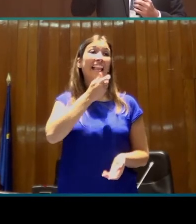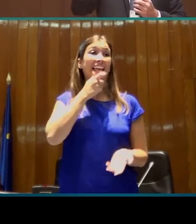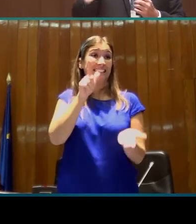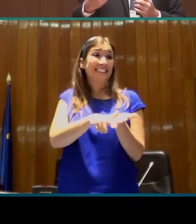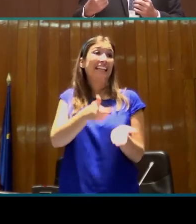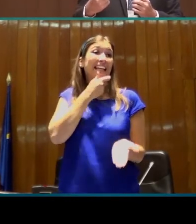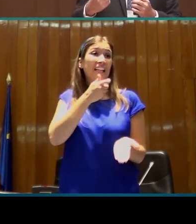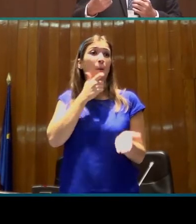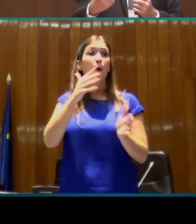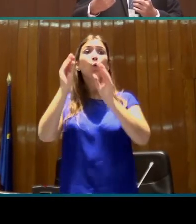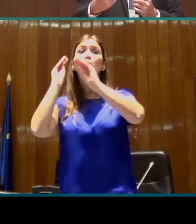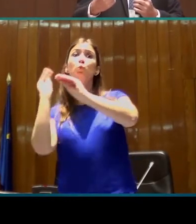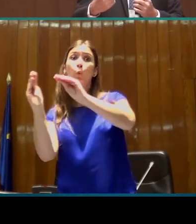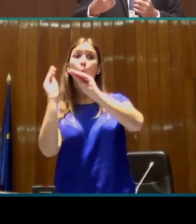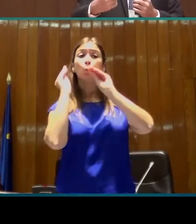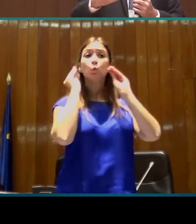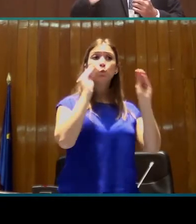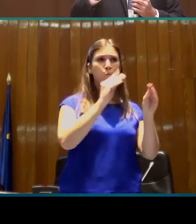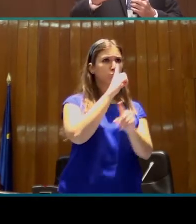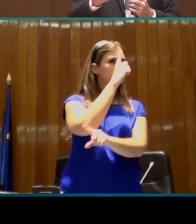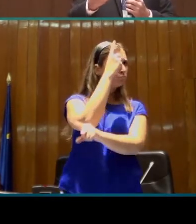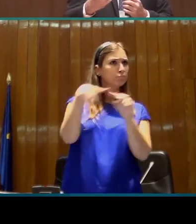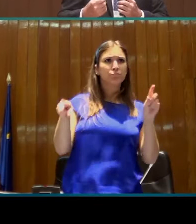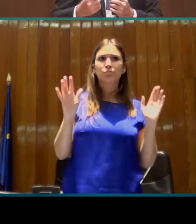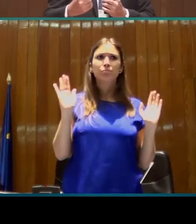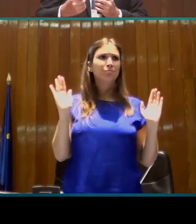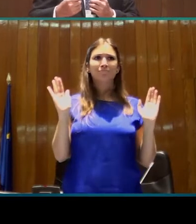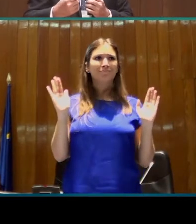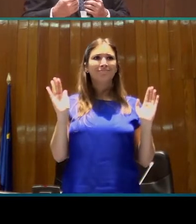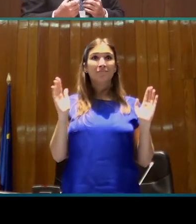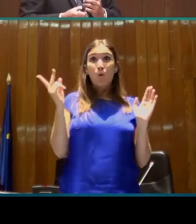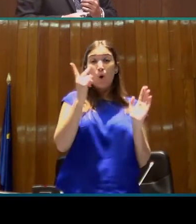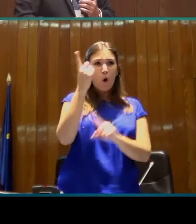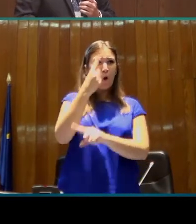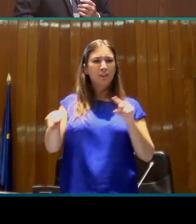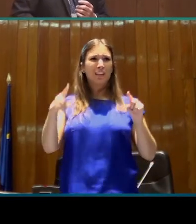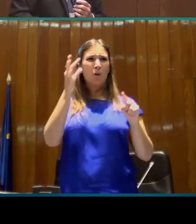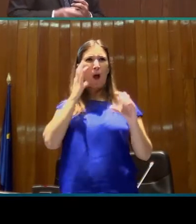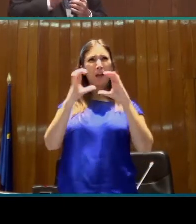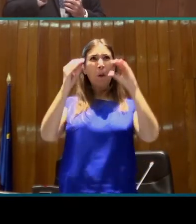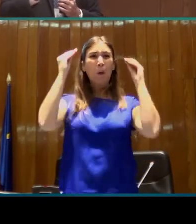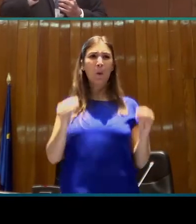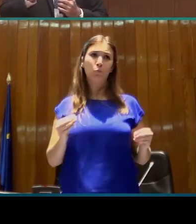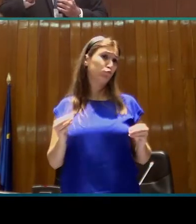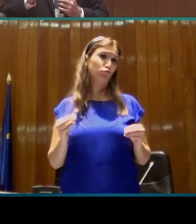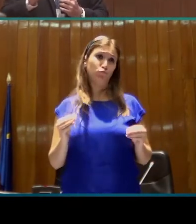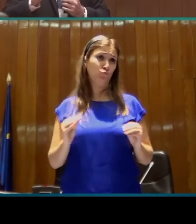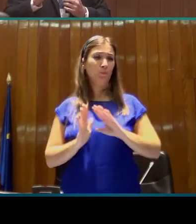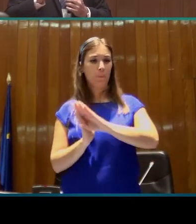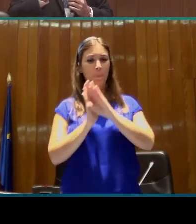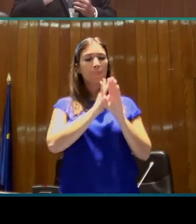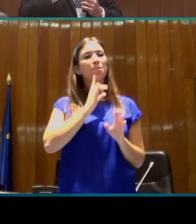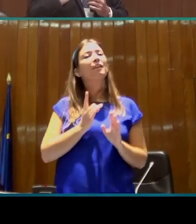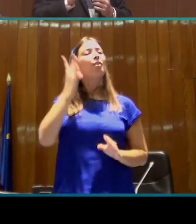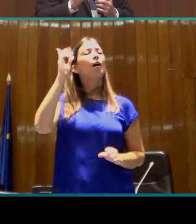inglés, pero son dos lenguas distintas y difícilmente se entienden entre ellos. Otra idea